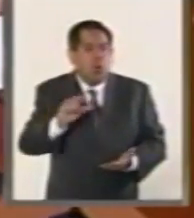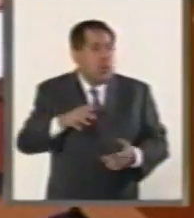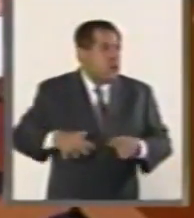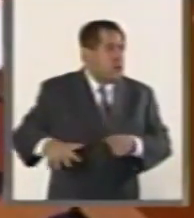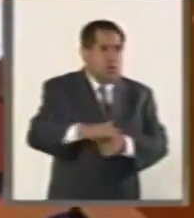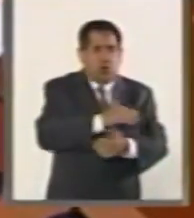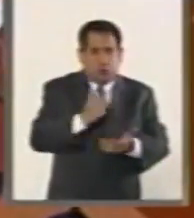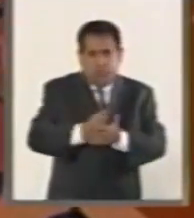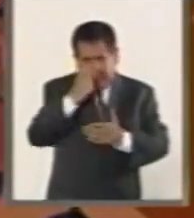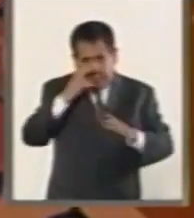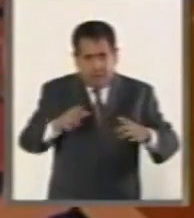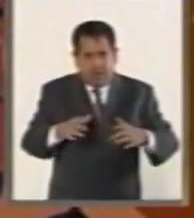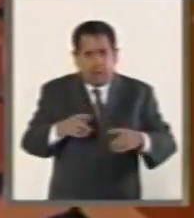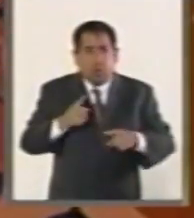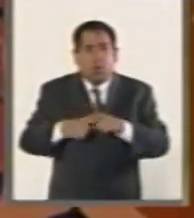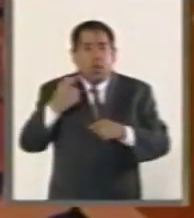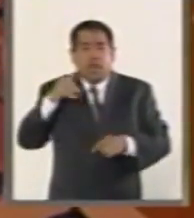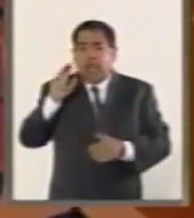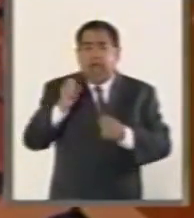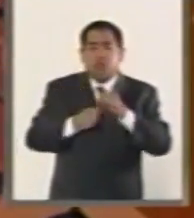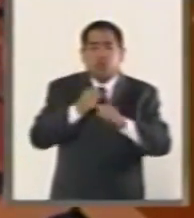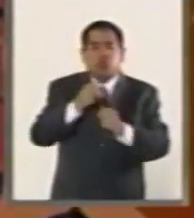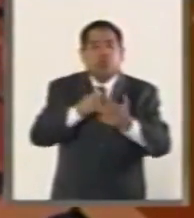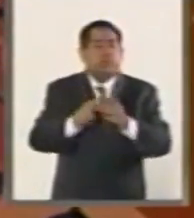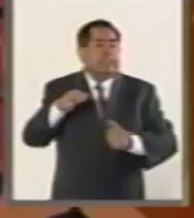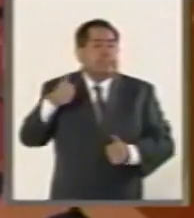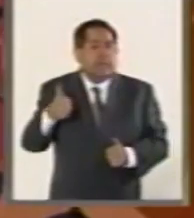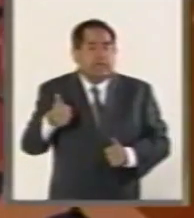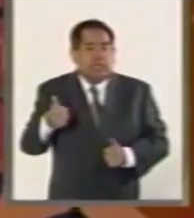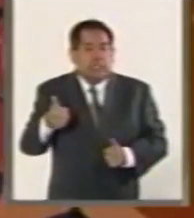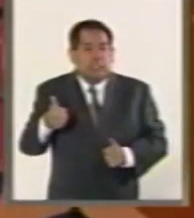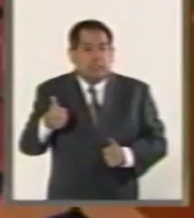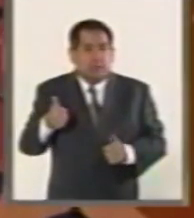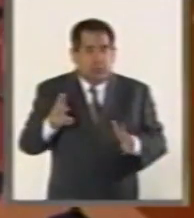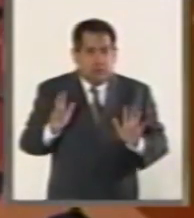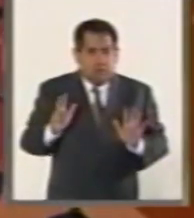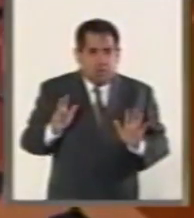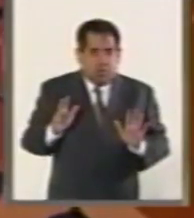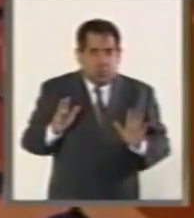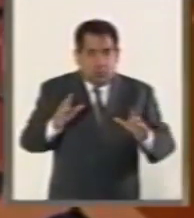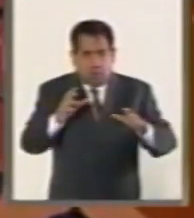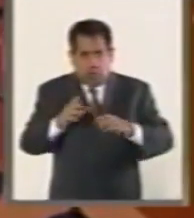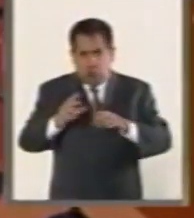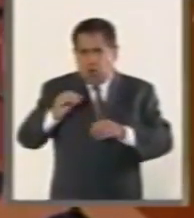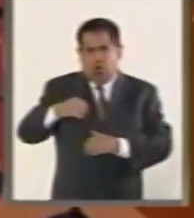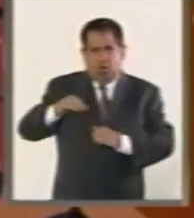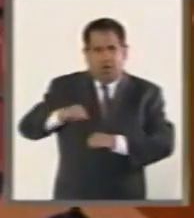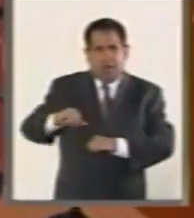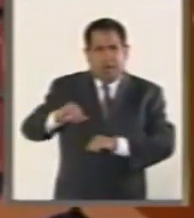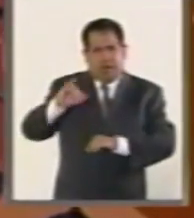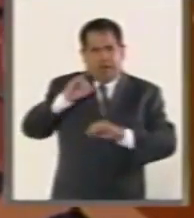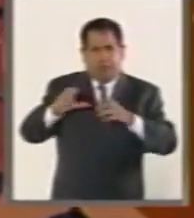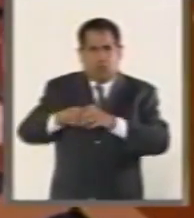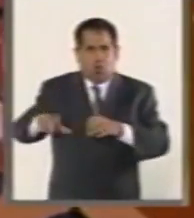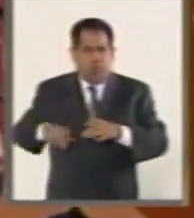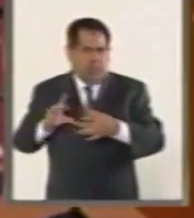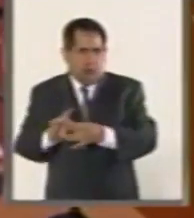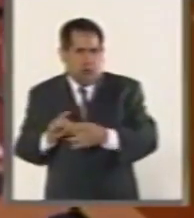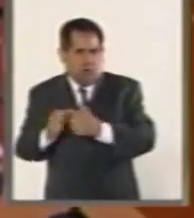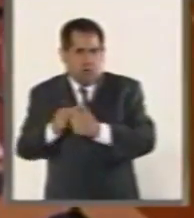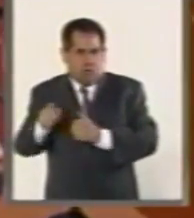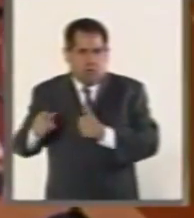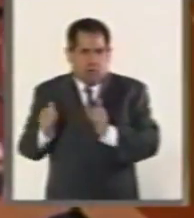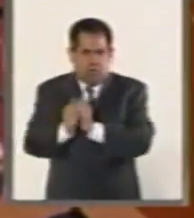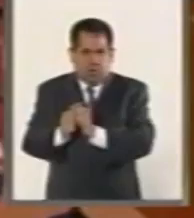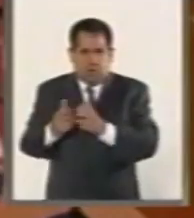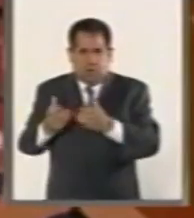zona metropolitana fue el 2006. No, porque ahí estaba yo en la jefatura de gobierno. Bueno, Enrique